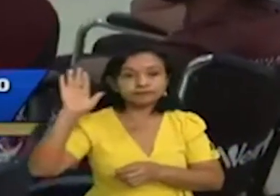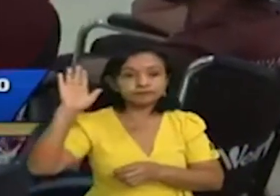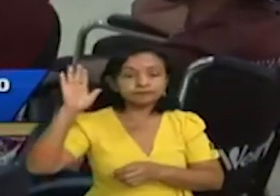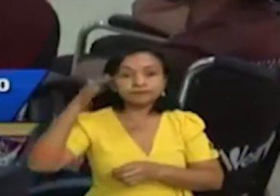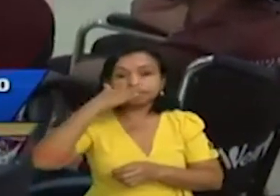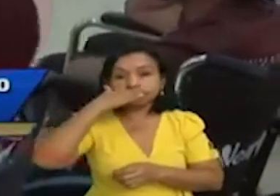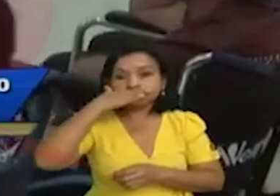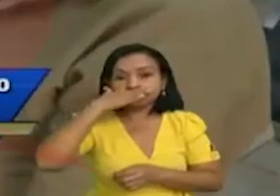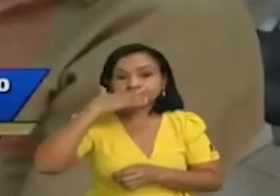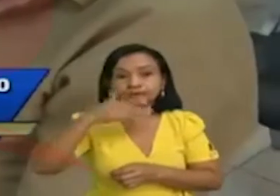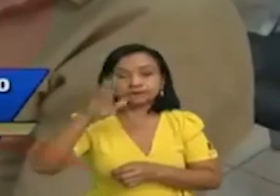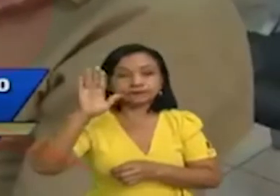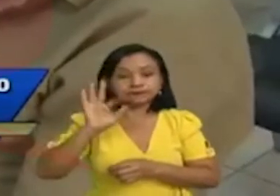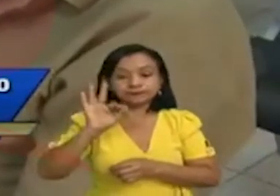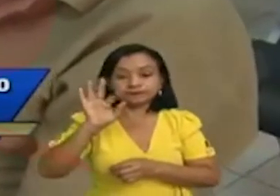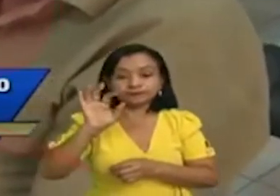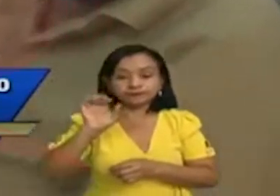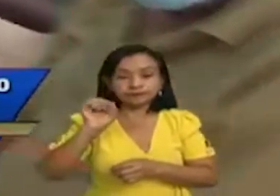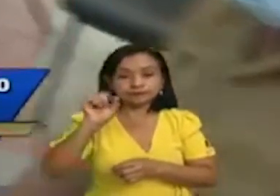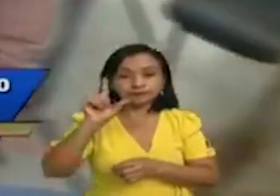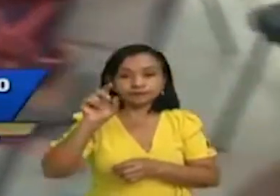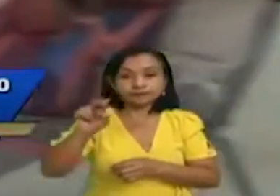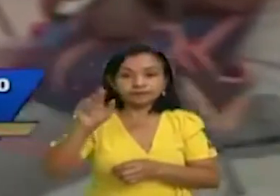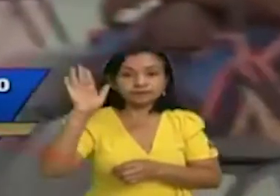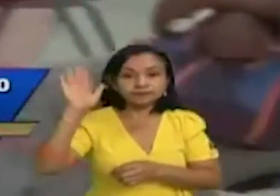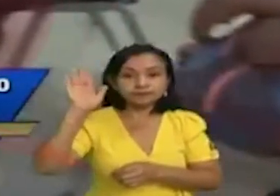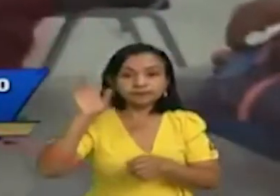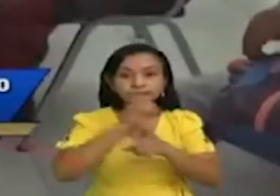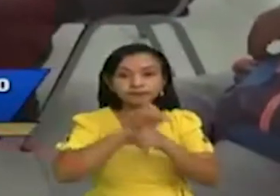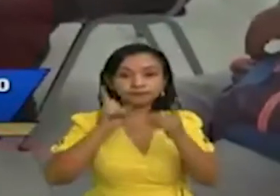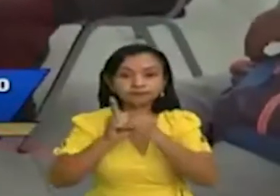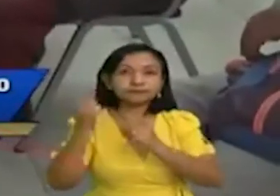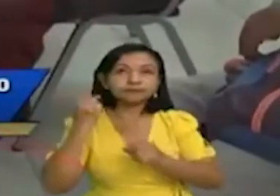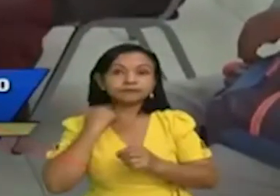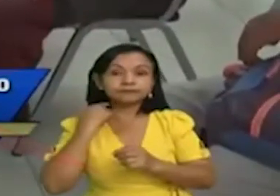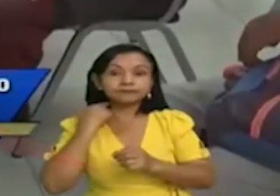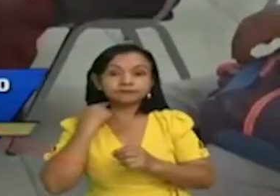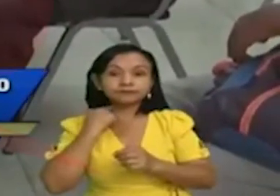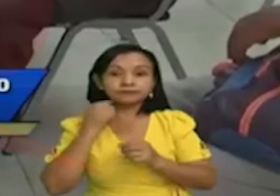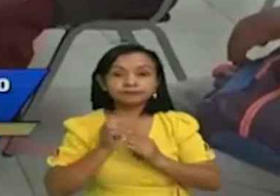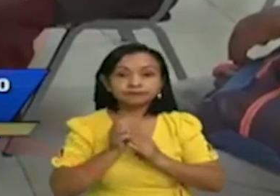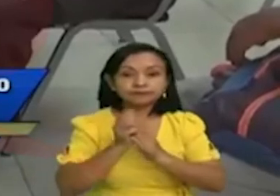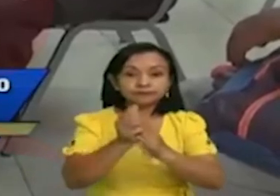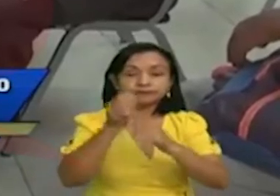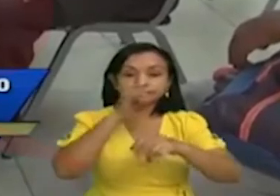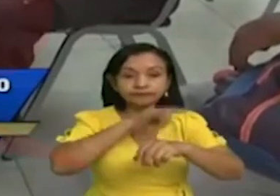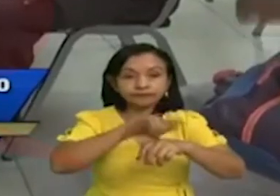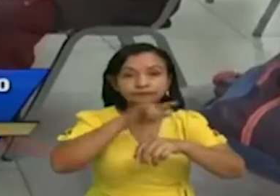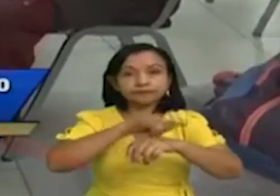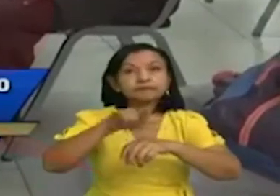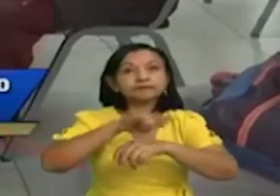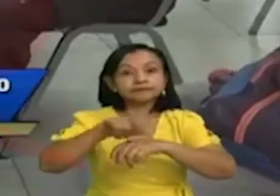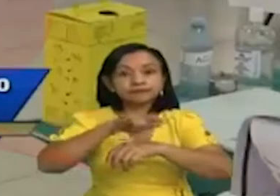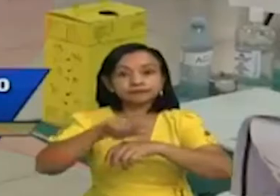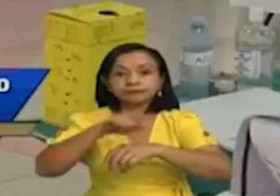en el Distrito 3 y 5 de Managua y en el municipio de Condega, departamento de Estelí, se aplicará en el Hospital Primario de